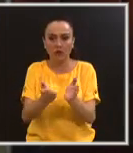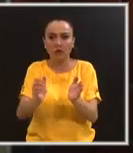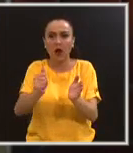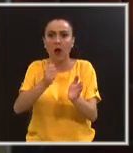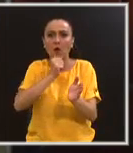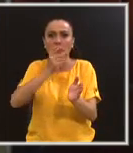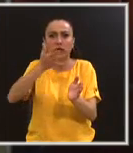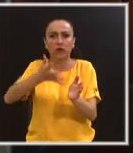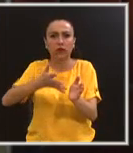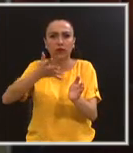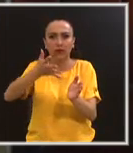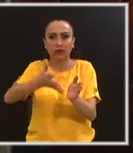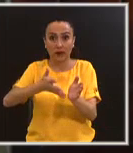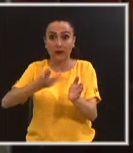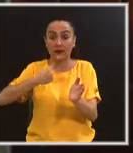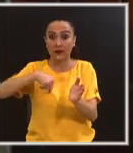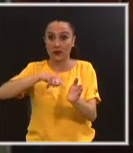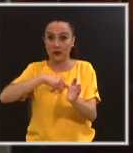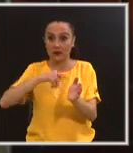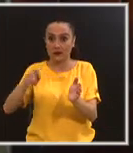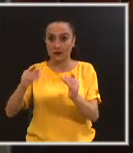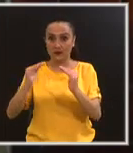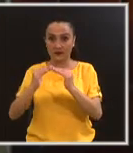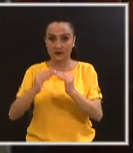criaderos de nuestros